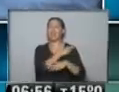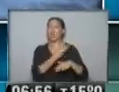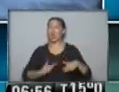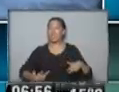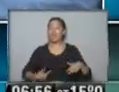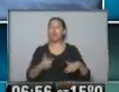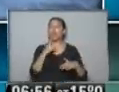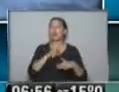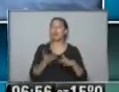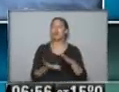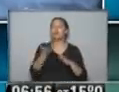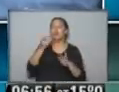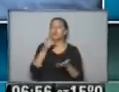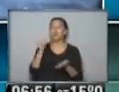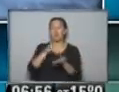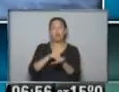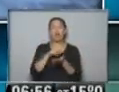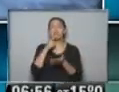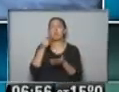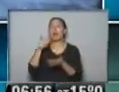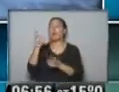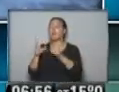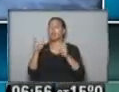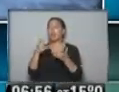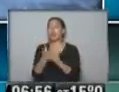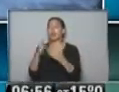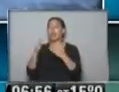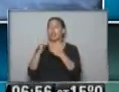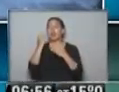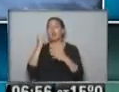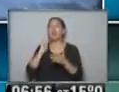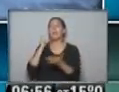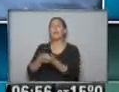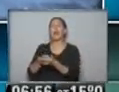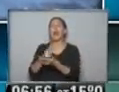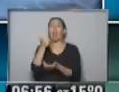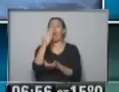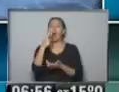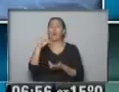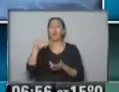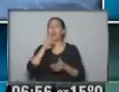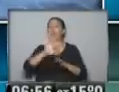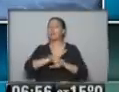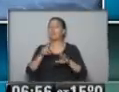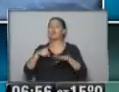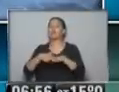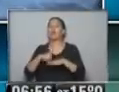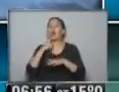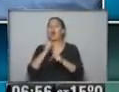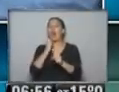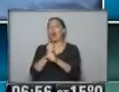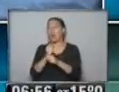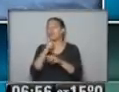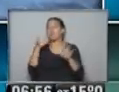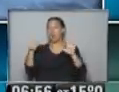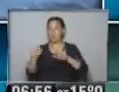de las indemnizaciones para las viviendas afectadas por el temporal y la excepción del pago de ABL por 6 meses a los damnificados. Todavía hay barrios,